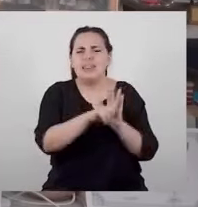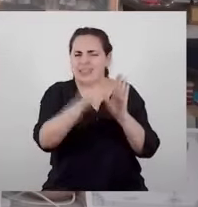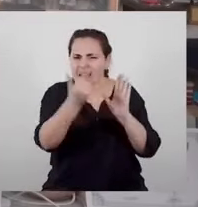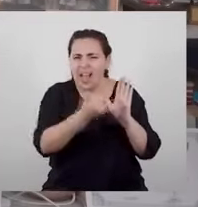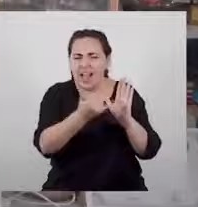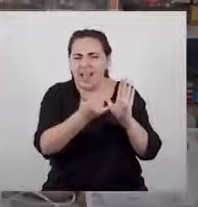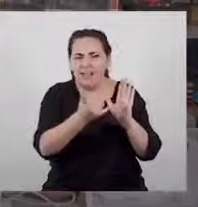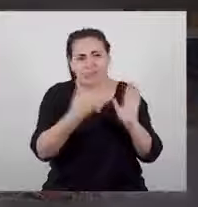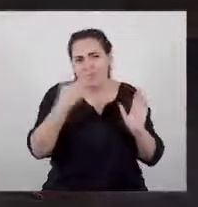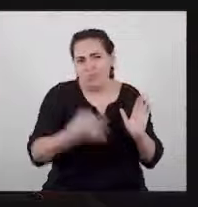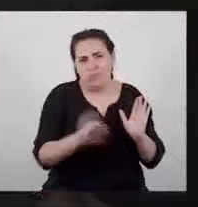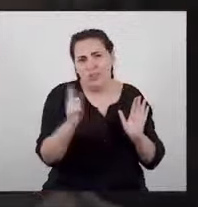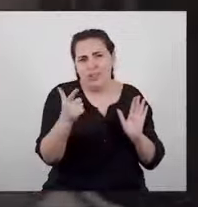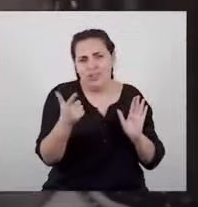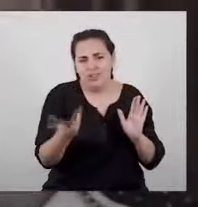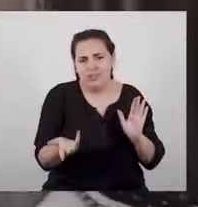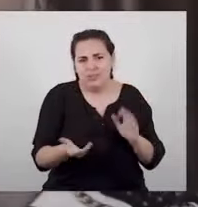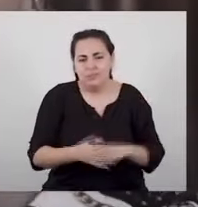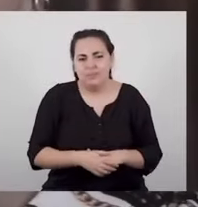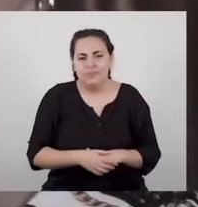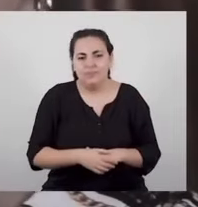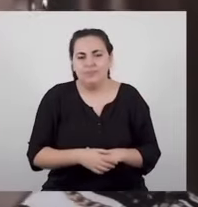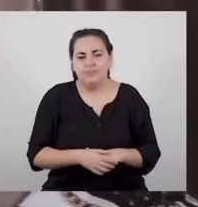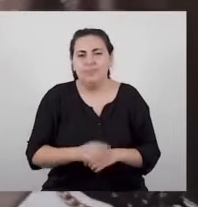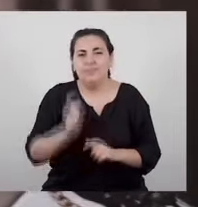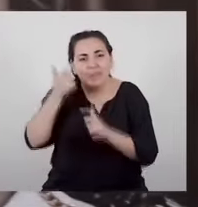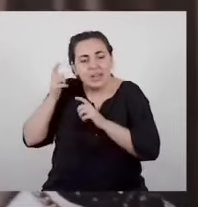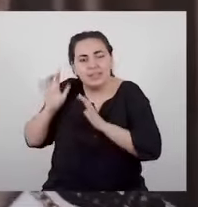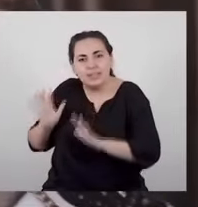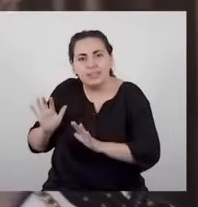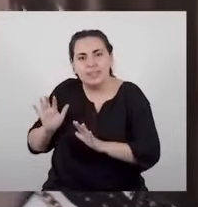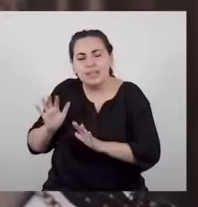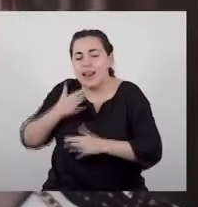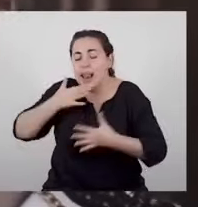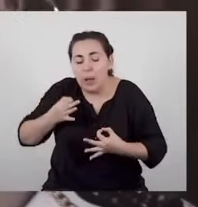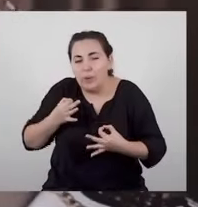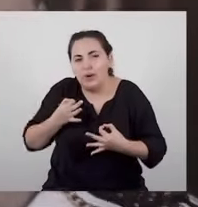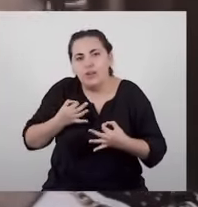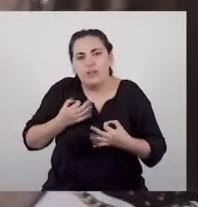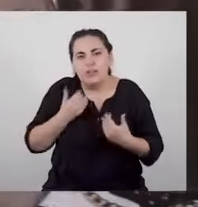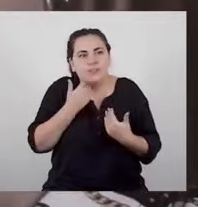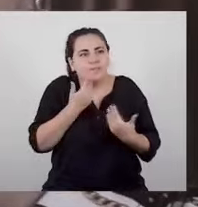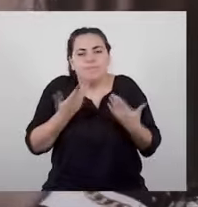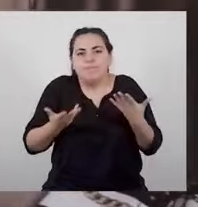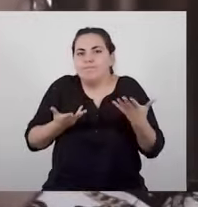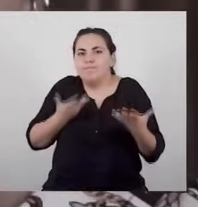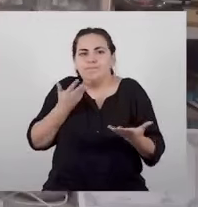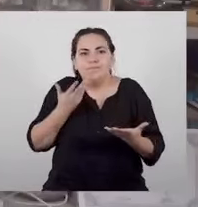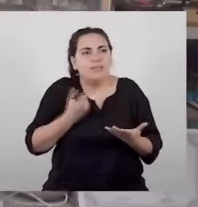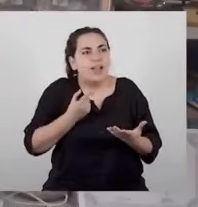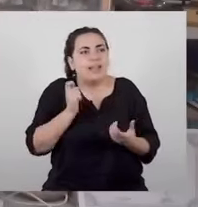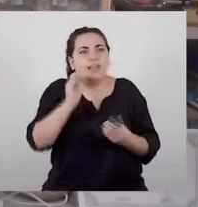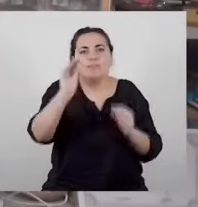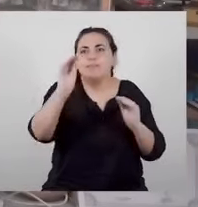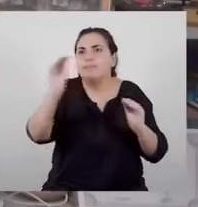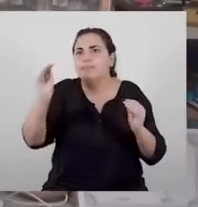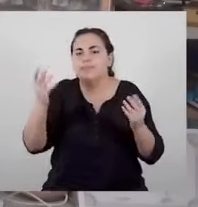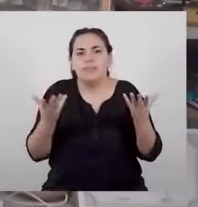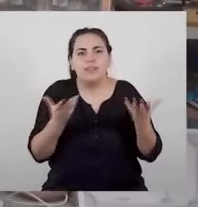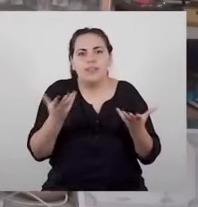no se cumplen cuando pasas por esto sinceramente no sabes qué hacer no sabes a dónde recurrir y como